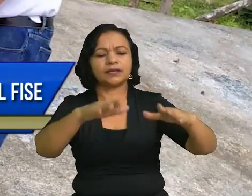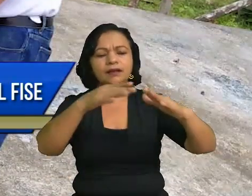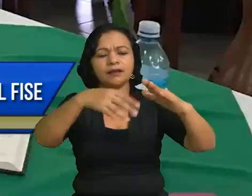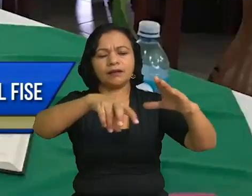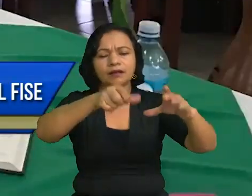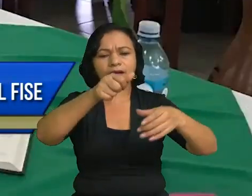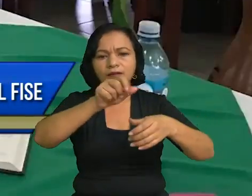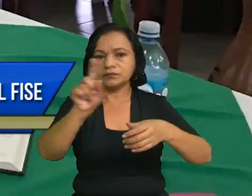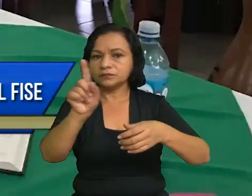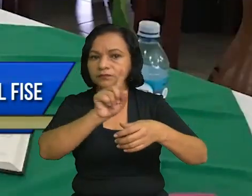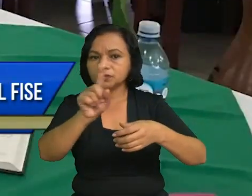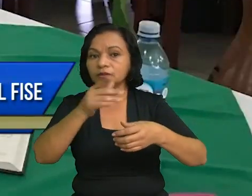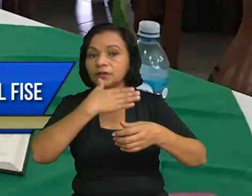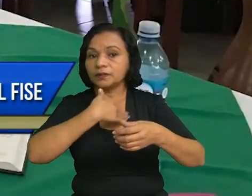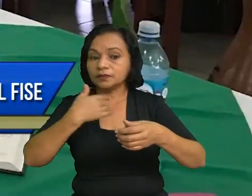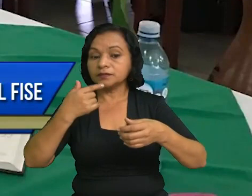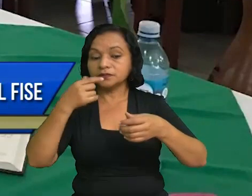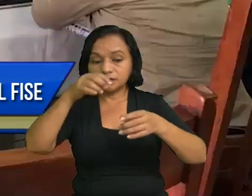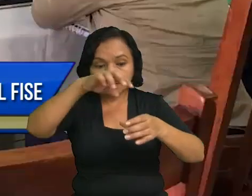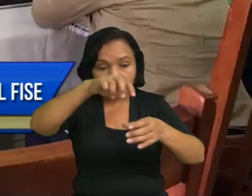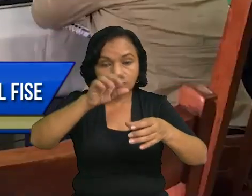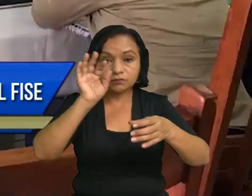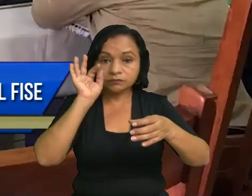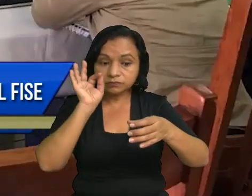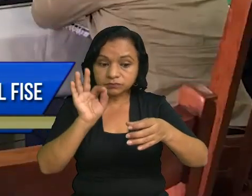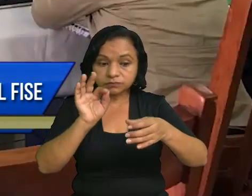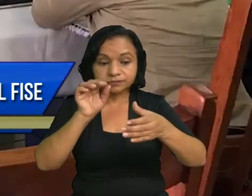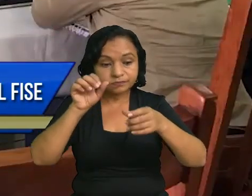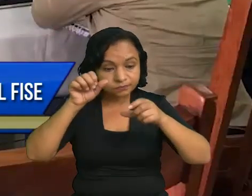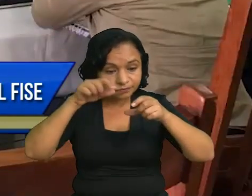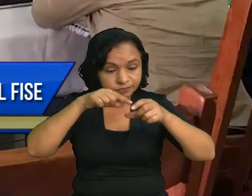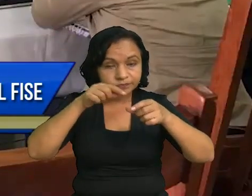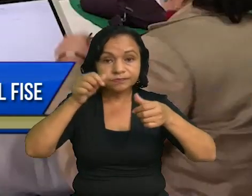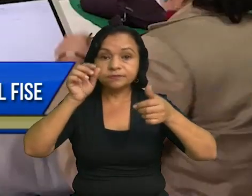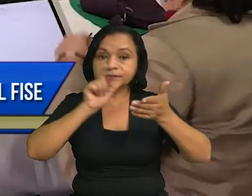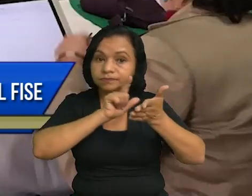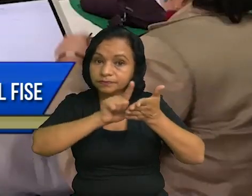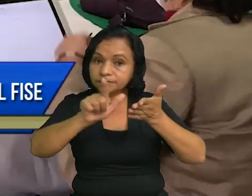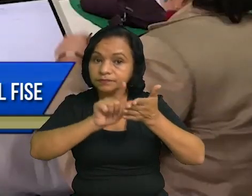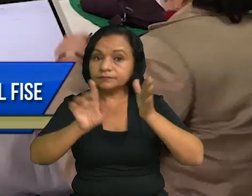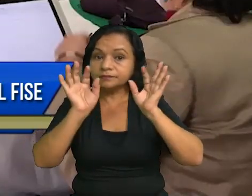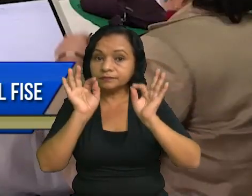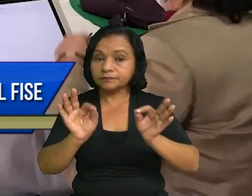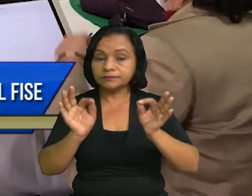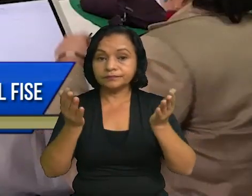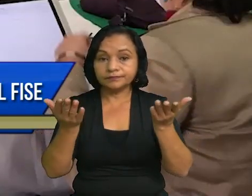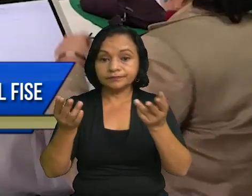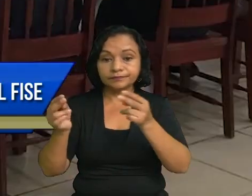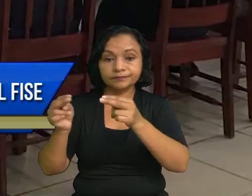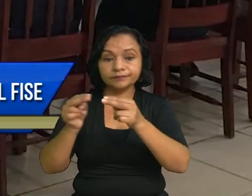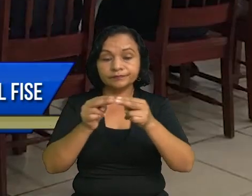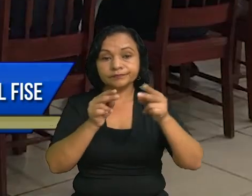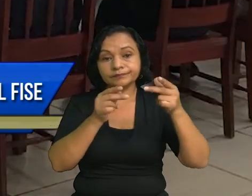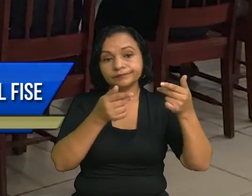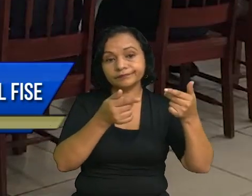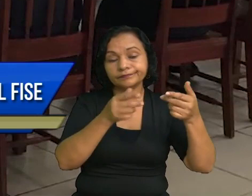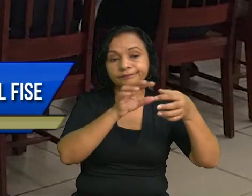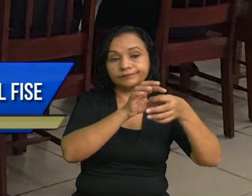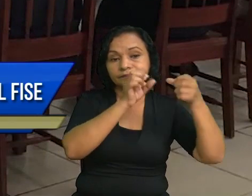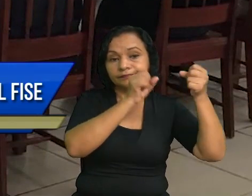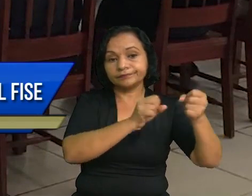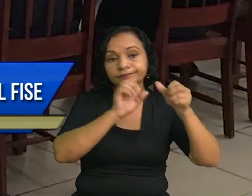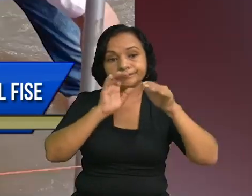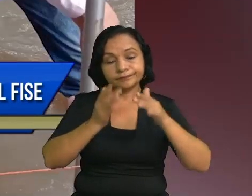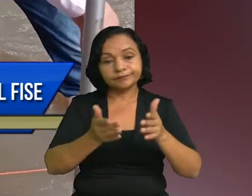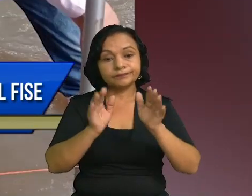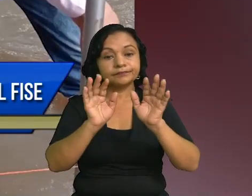mejorar las condiciones de la relación entre las parejas la relación que hay entre